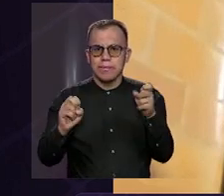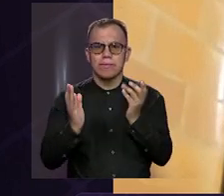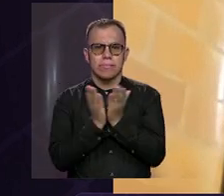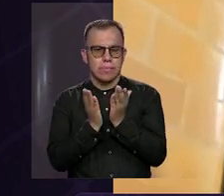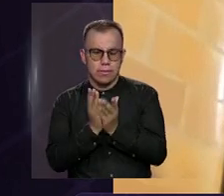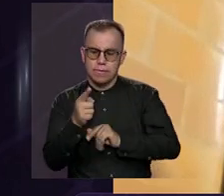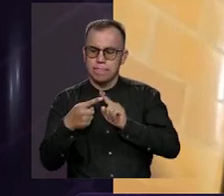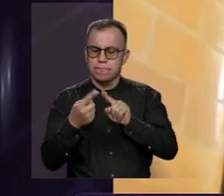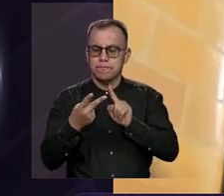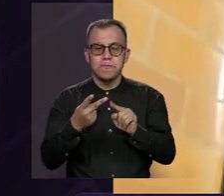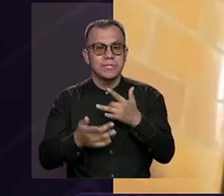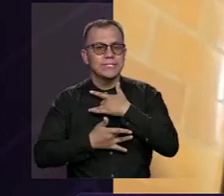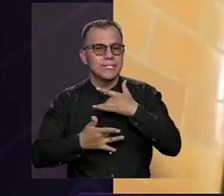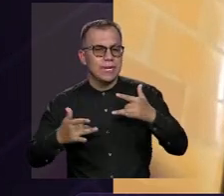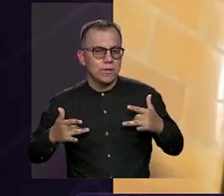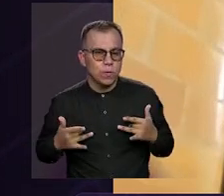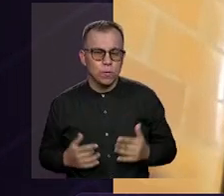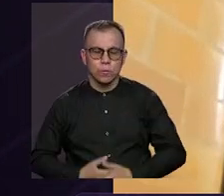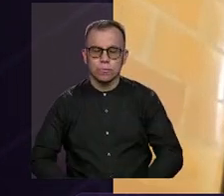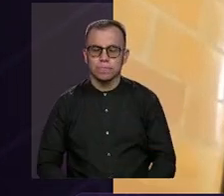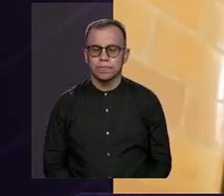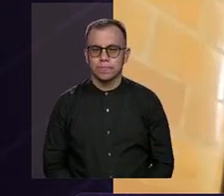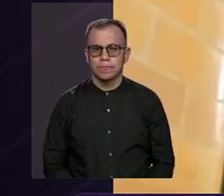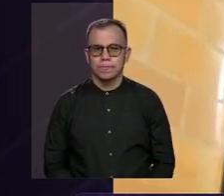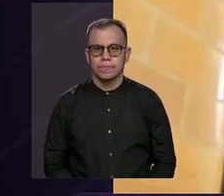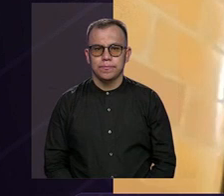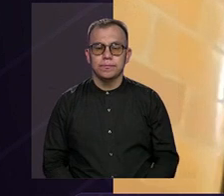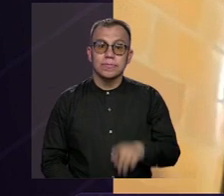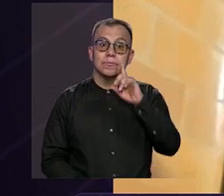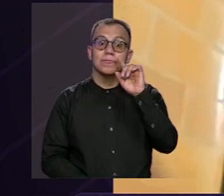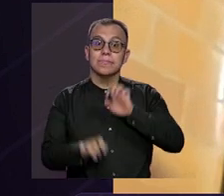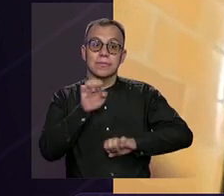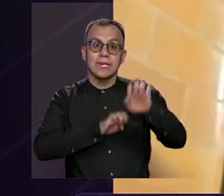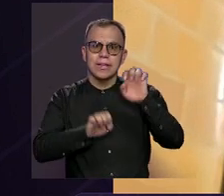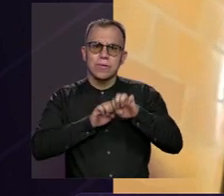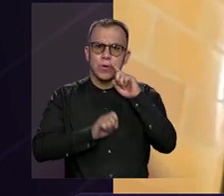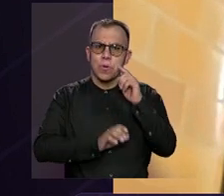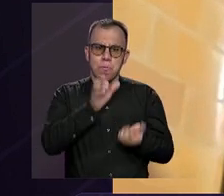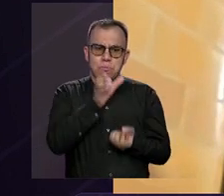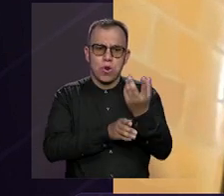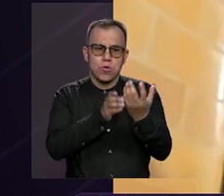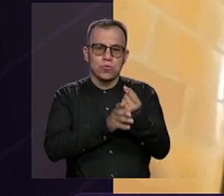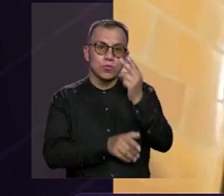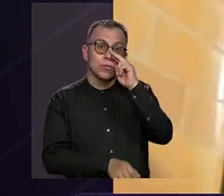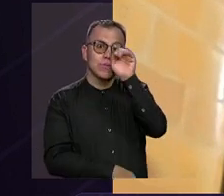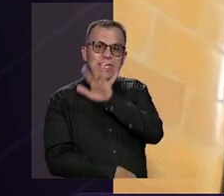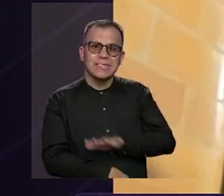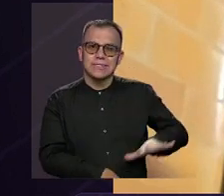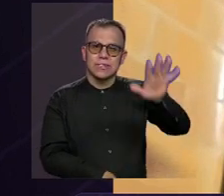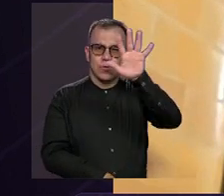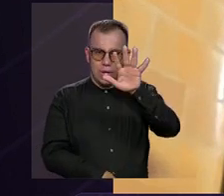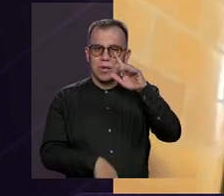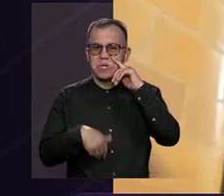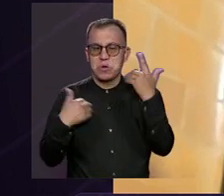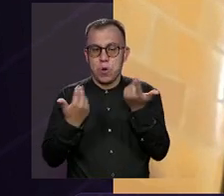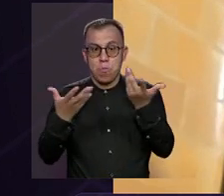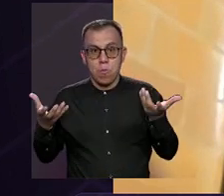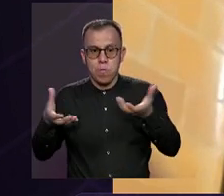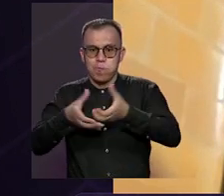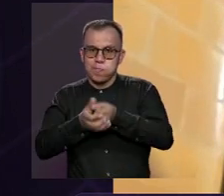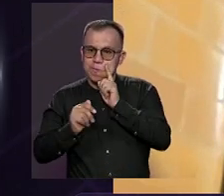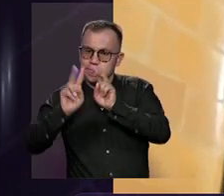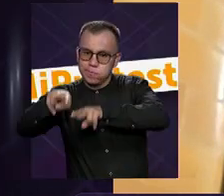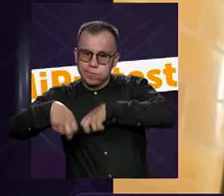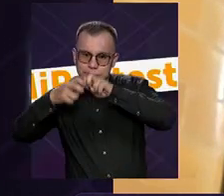educación, la salud, la defensa de la producción nacional, tanto agropecuaria